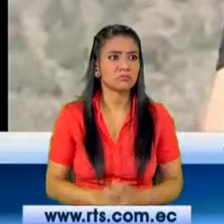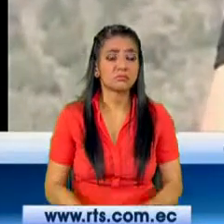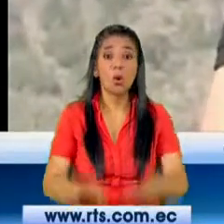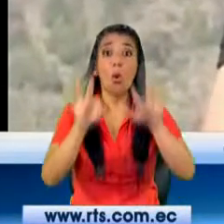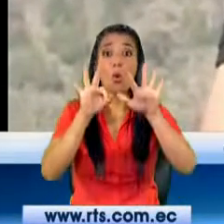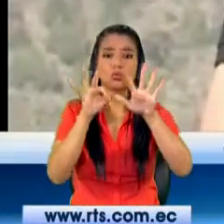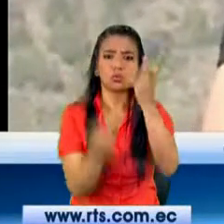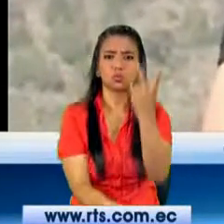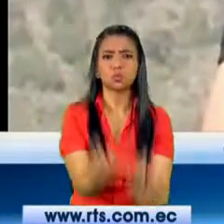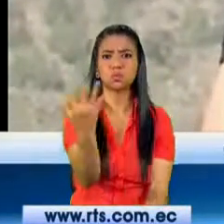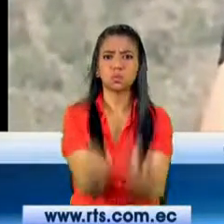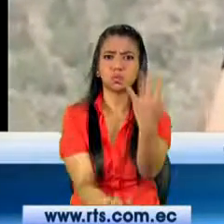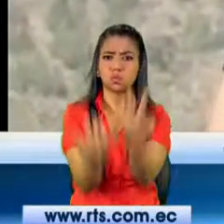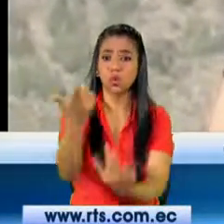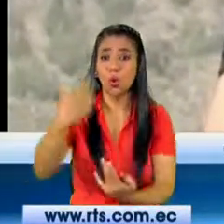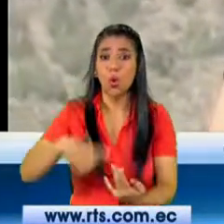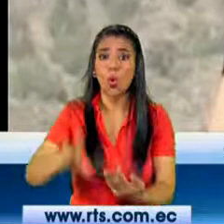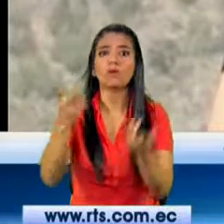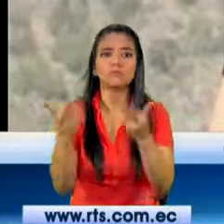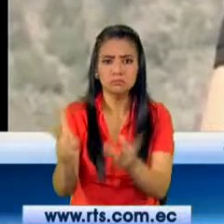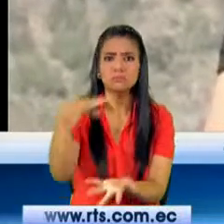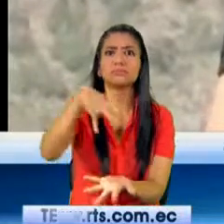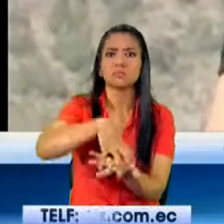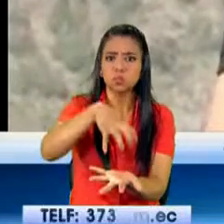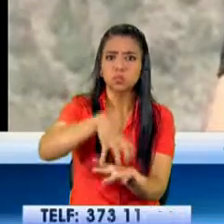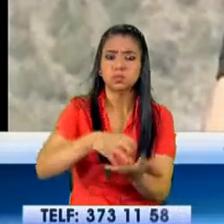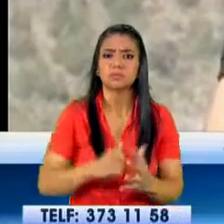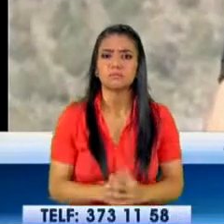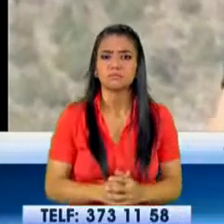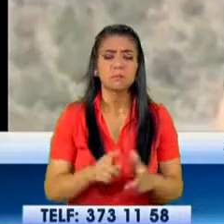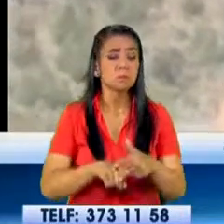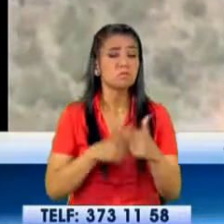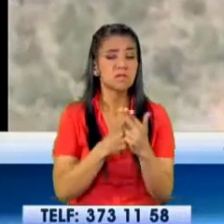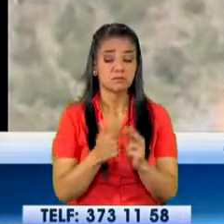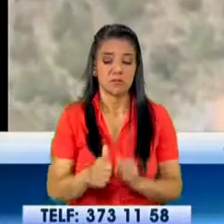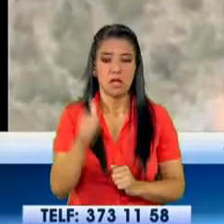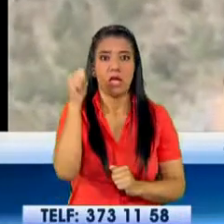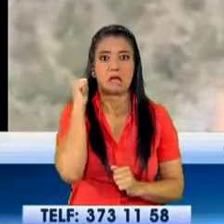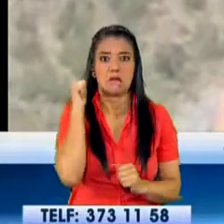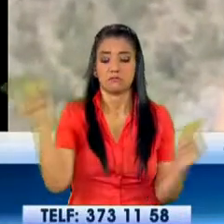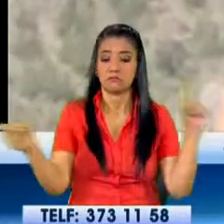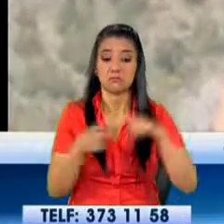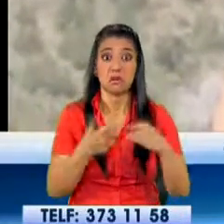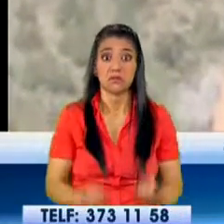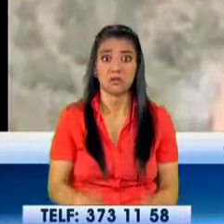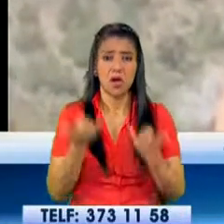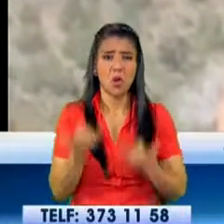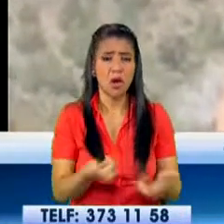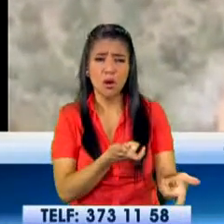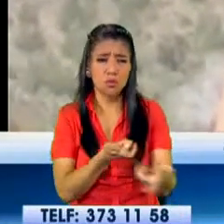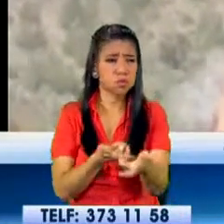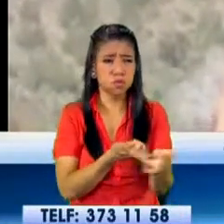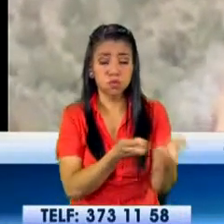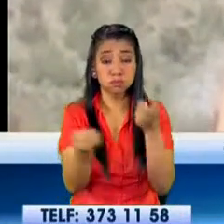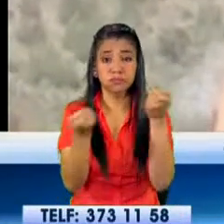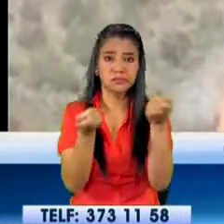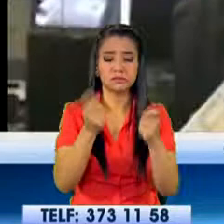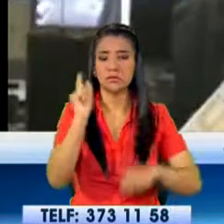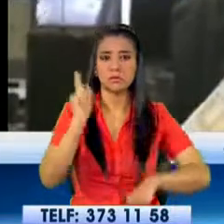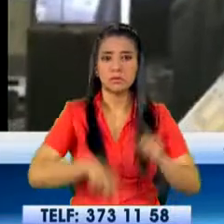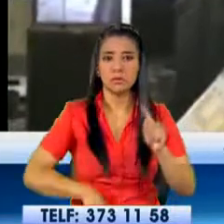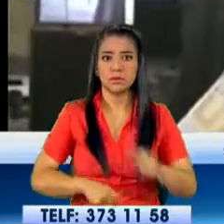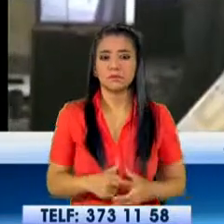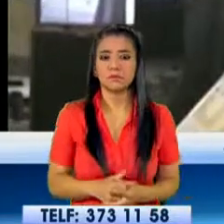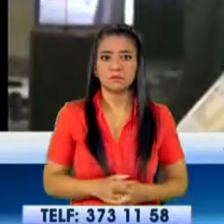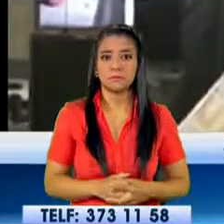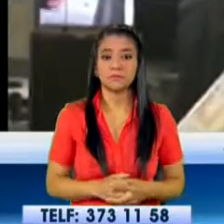que se registran en la ciudad y provincia de Loja. Los incendios comenzaron el día de ayer y hasta el momento no pueden ser controlados.